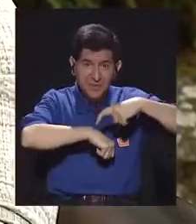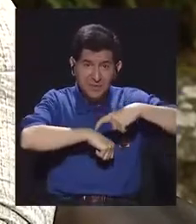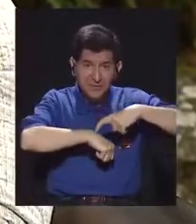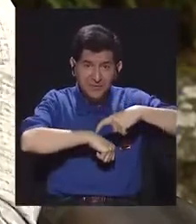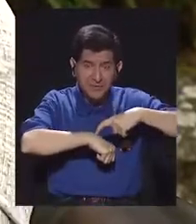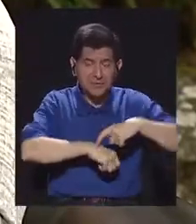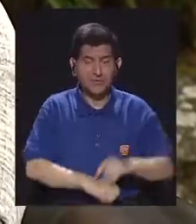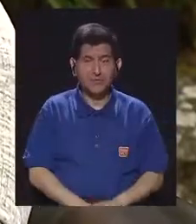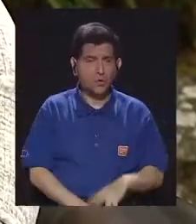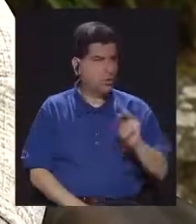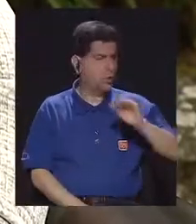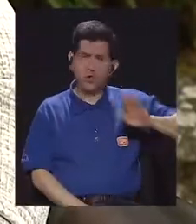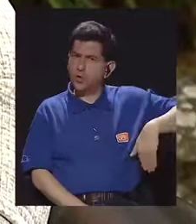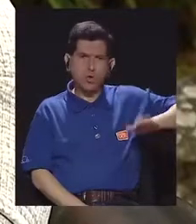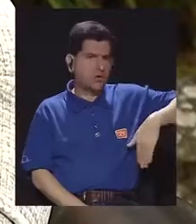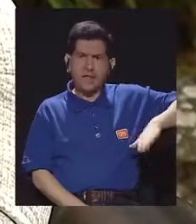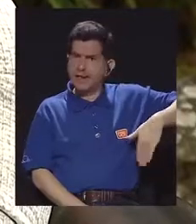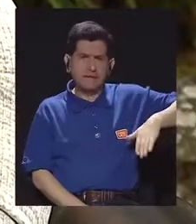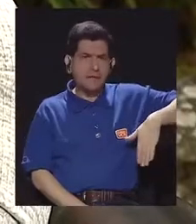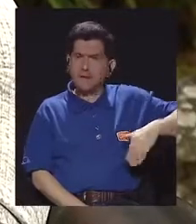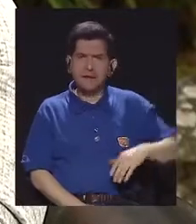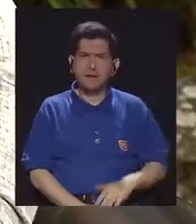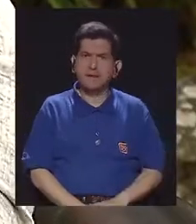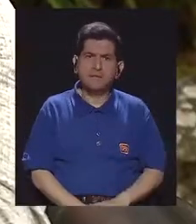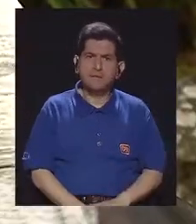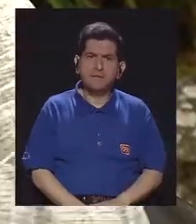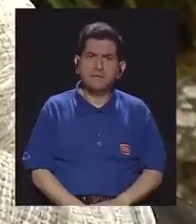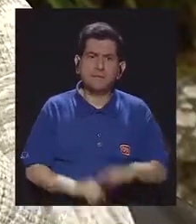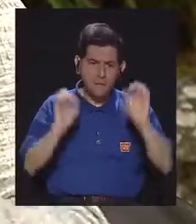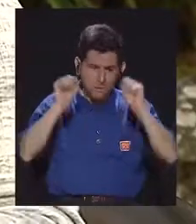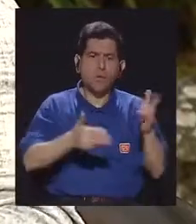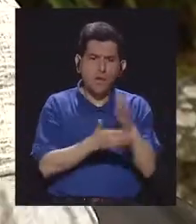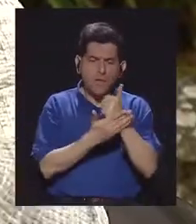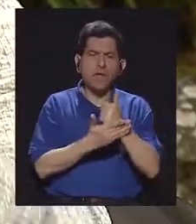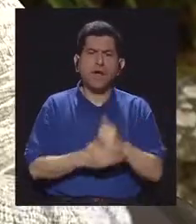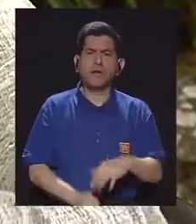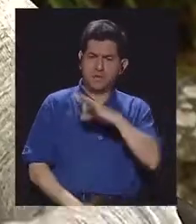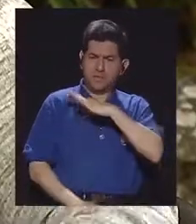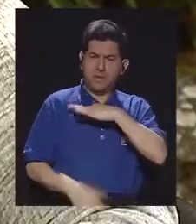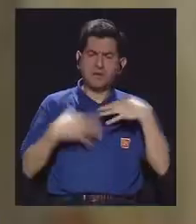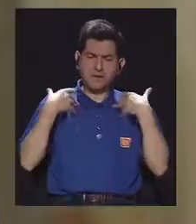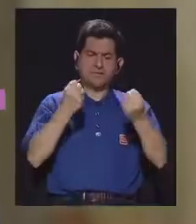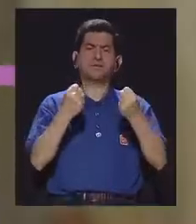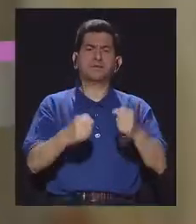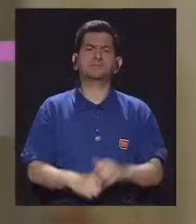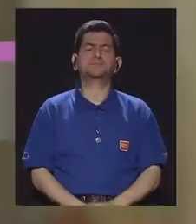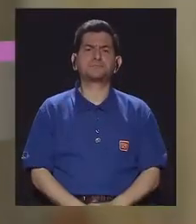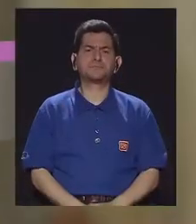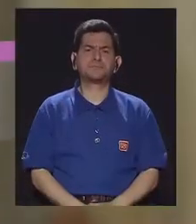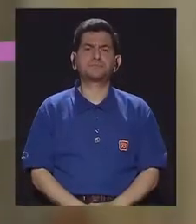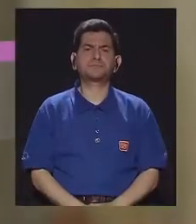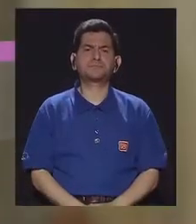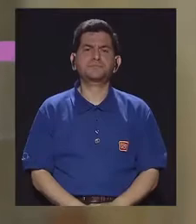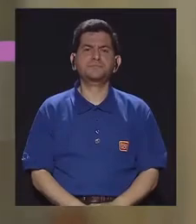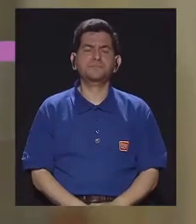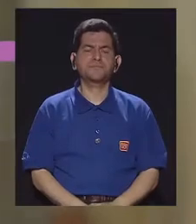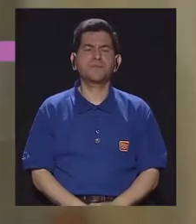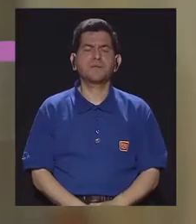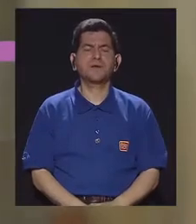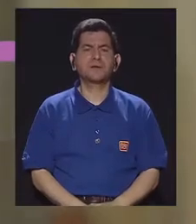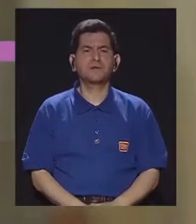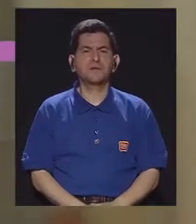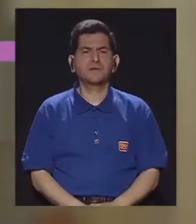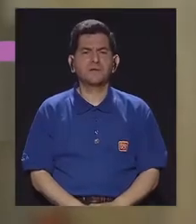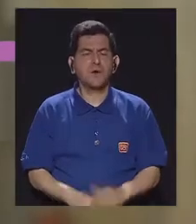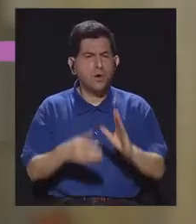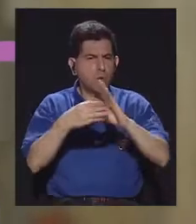momento, no es tarde, pueden hacer algo por su salud. Gabriela Imanarmar, yo